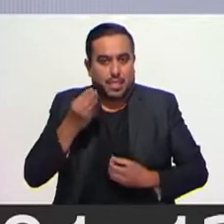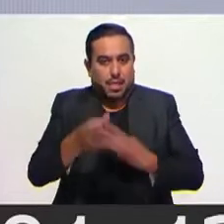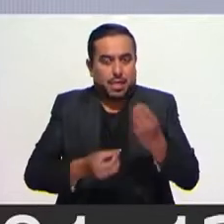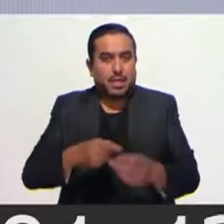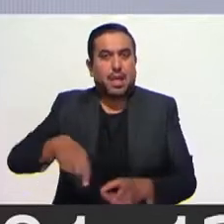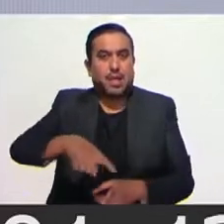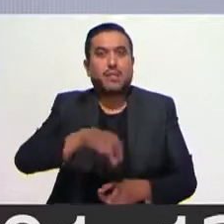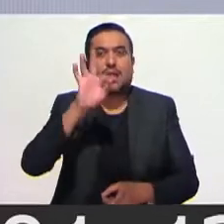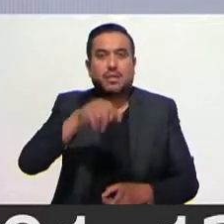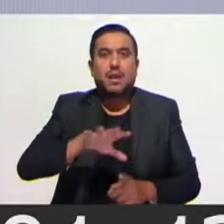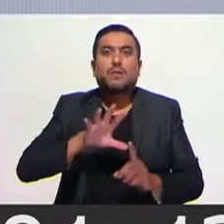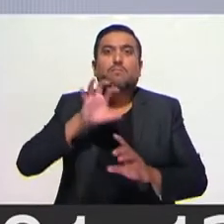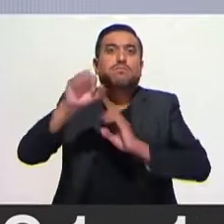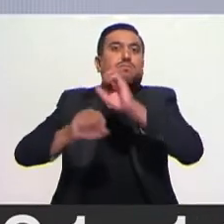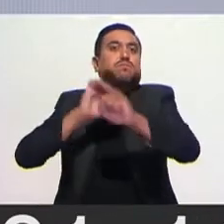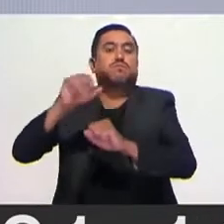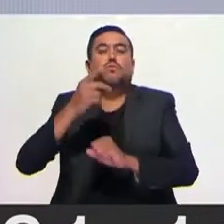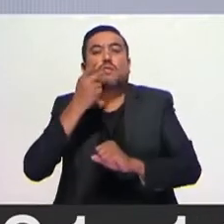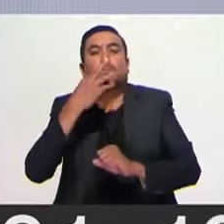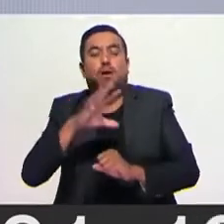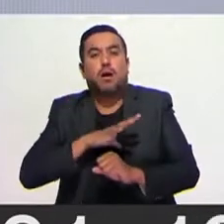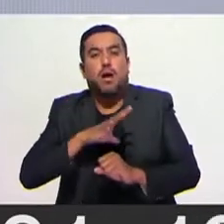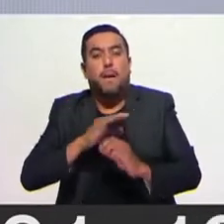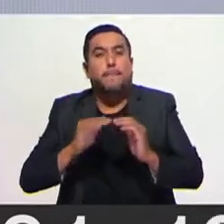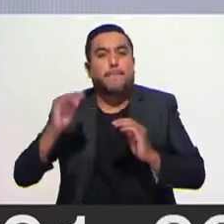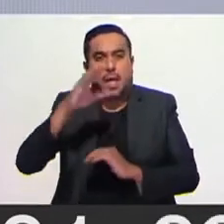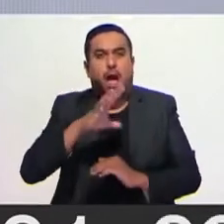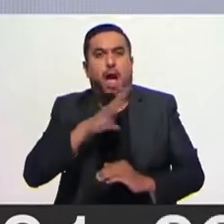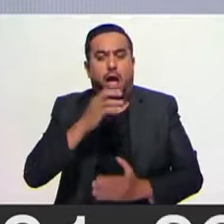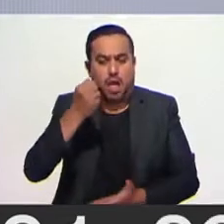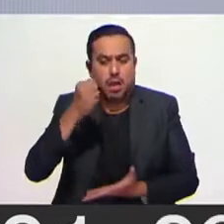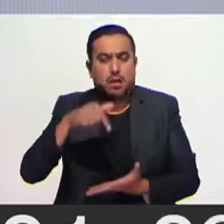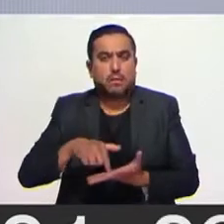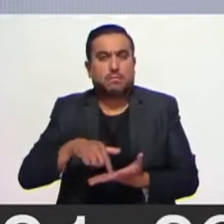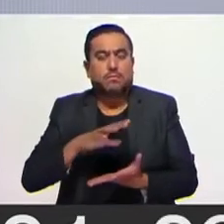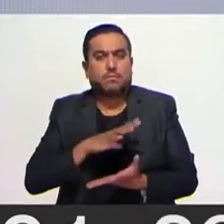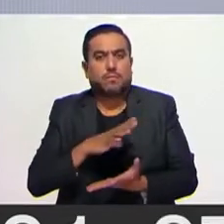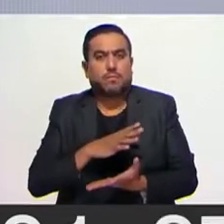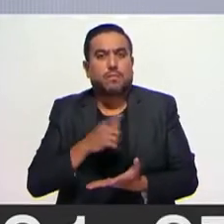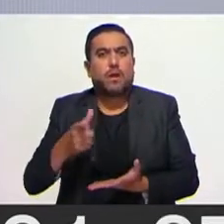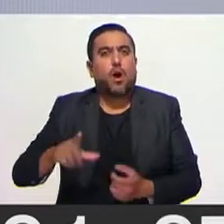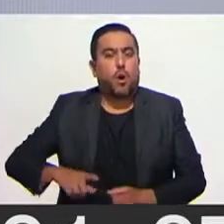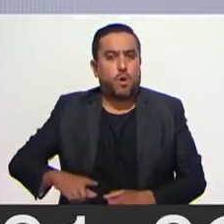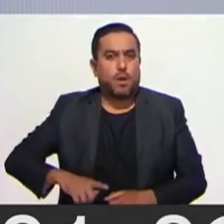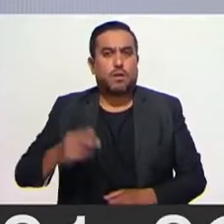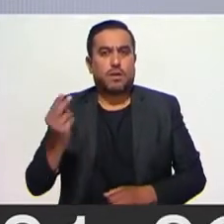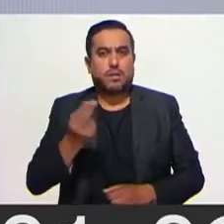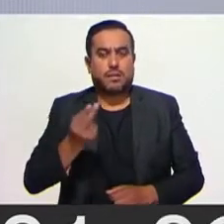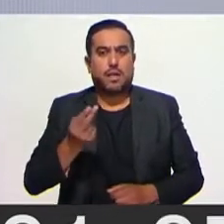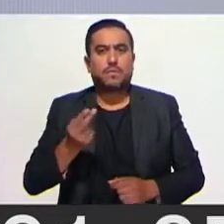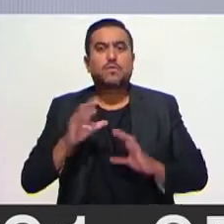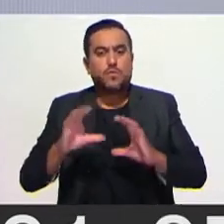llegaremos a un gran sector educativo. Si hay recursos para ello, porque ahí tenemos que ser un gobierno que sea muy